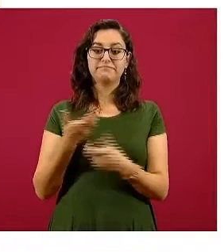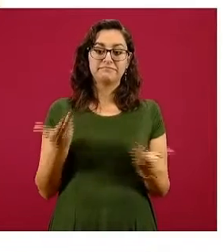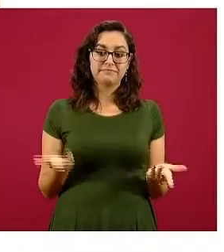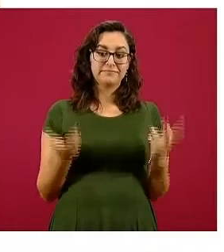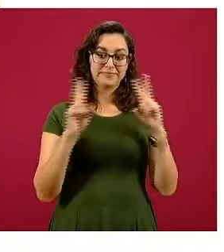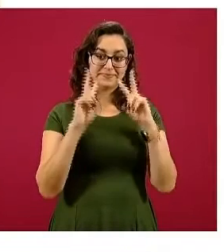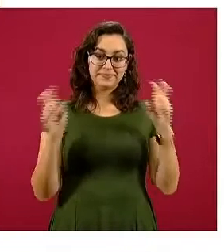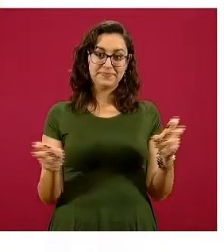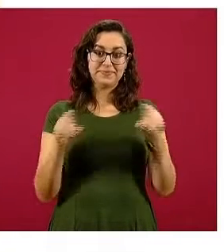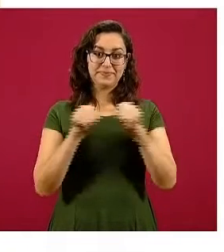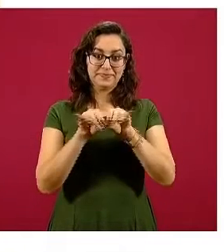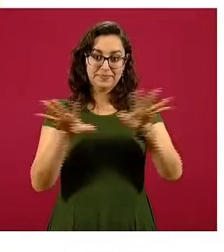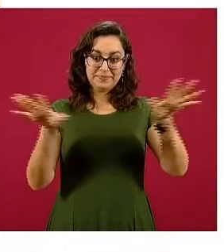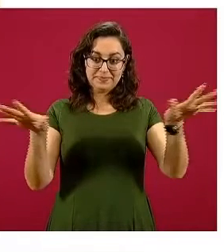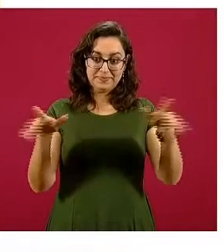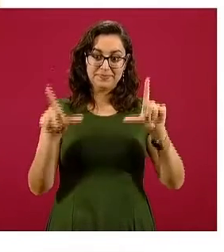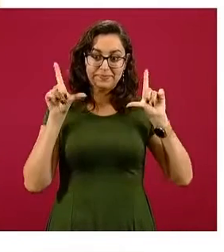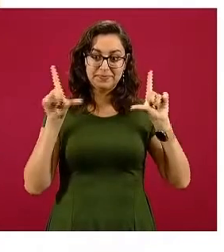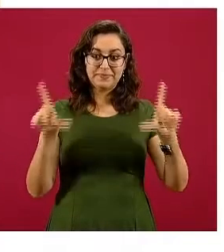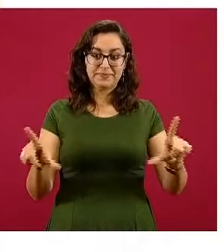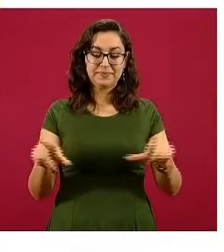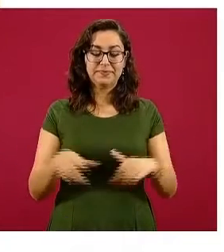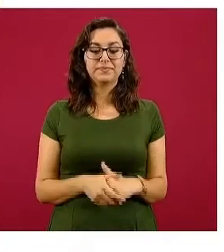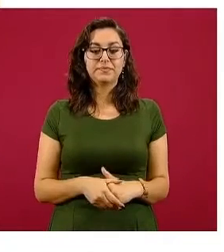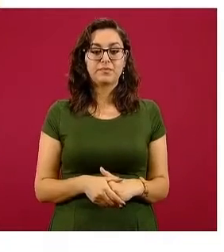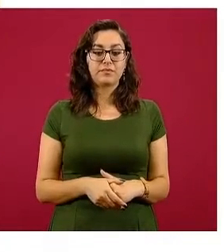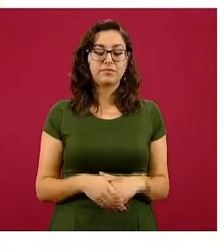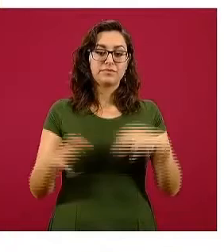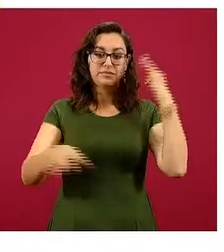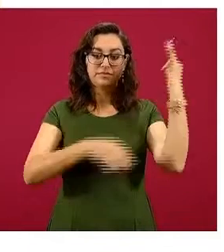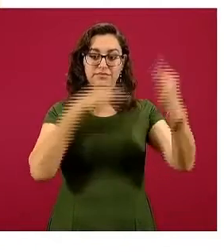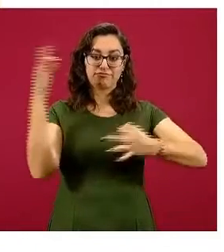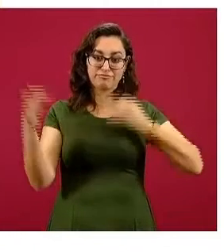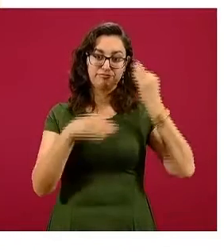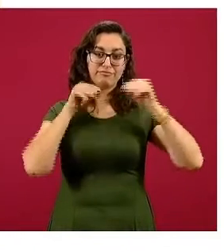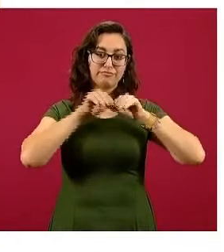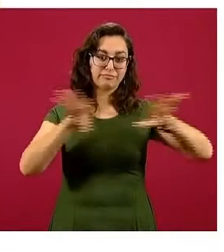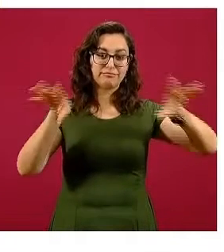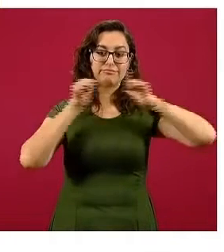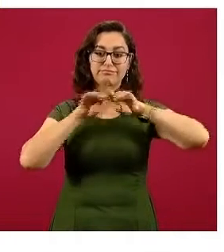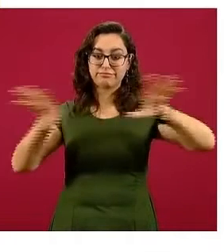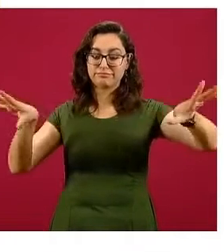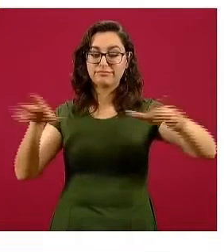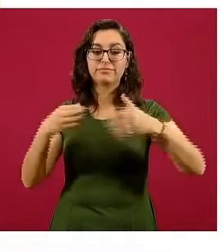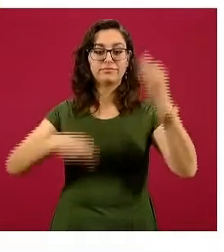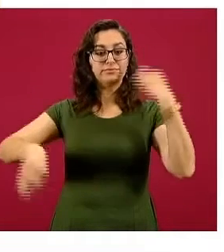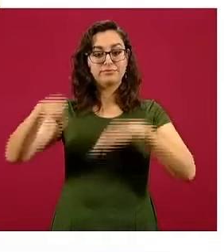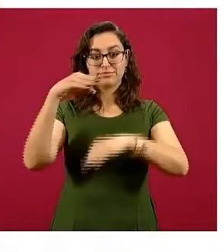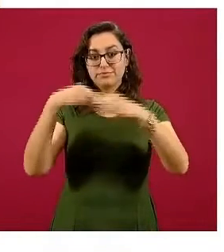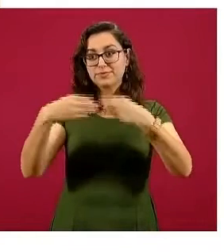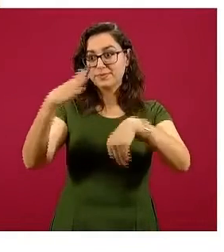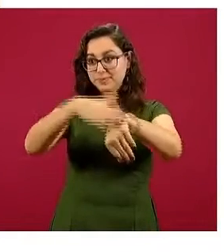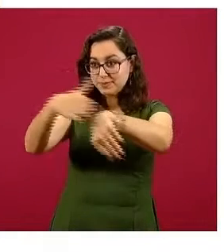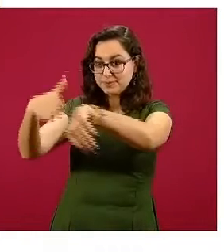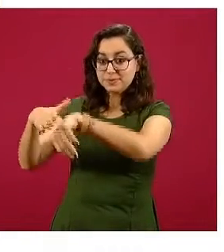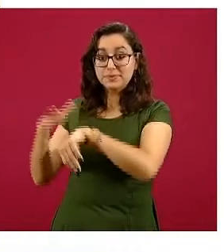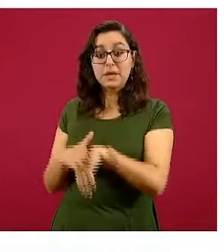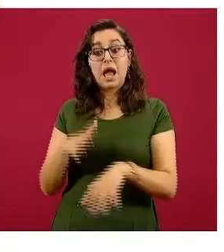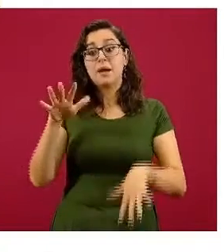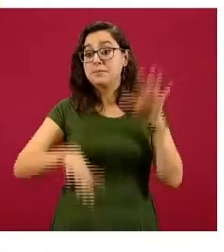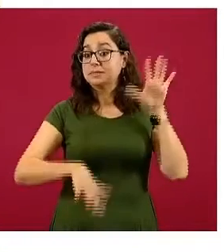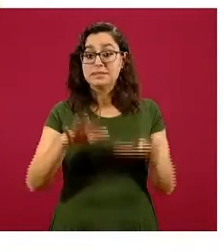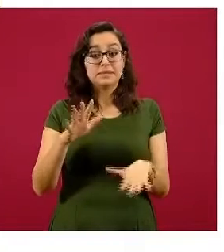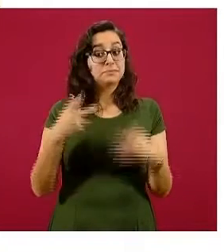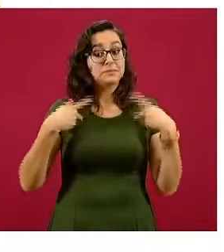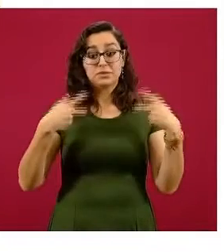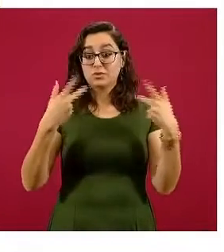esto que dice vasectomía sin bisturí, que lo difundan, que por favor se haga saber, porque no se sabe